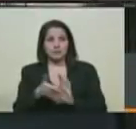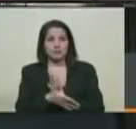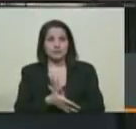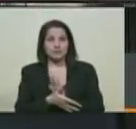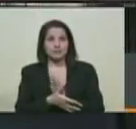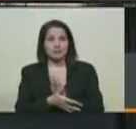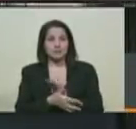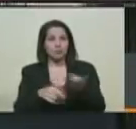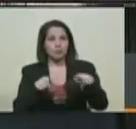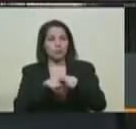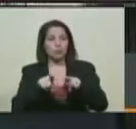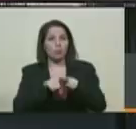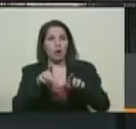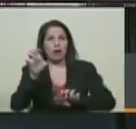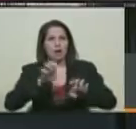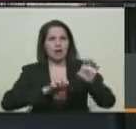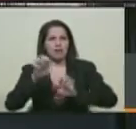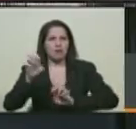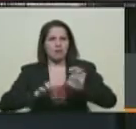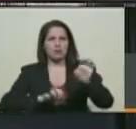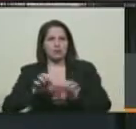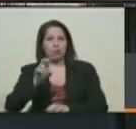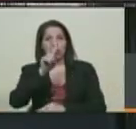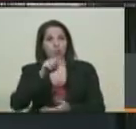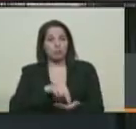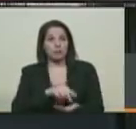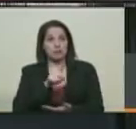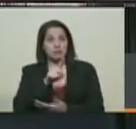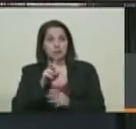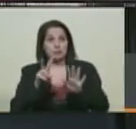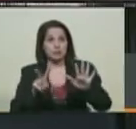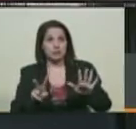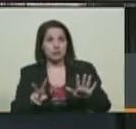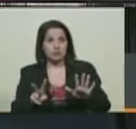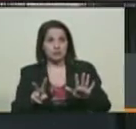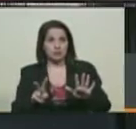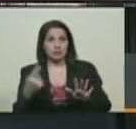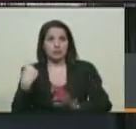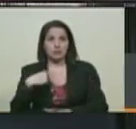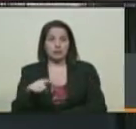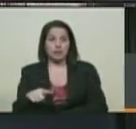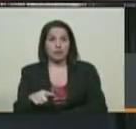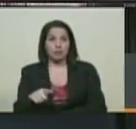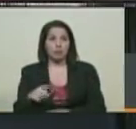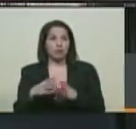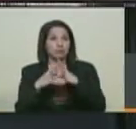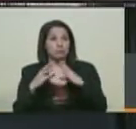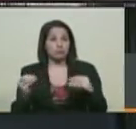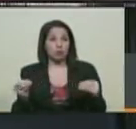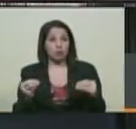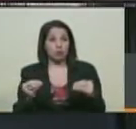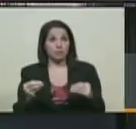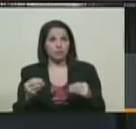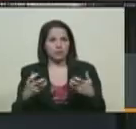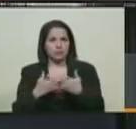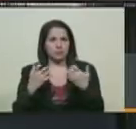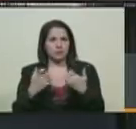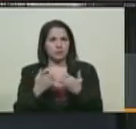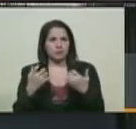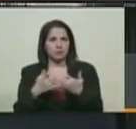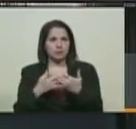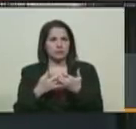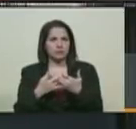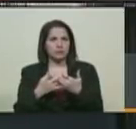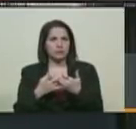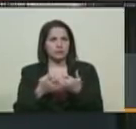Igualmente, en la evaluación 2017, tenemos todo lo que ha sido la batalla por